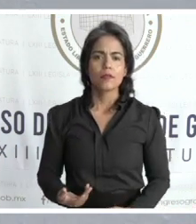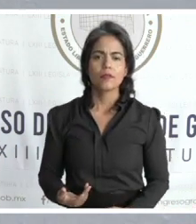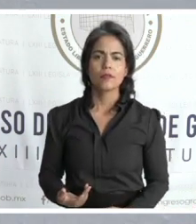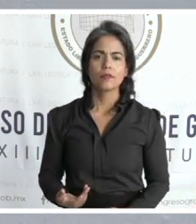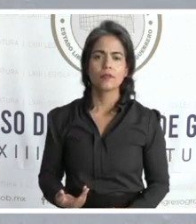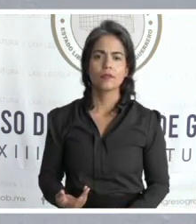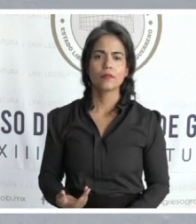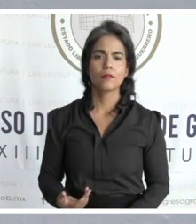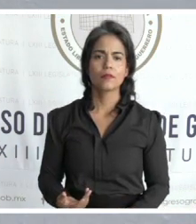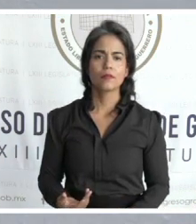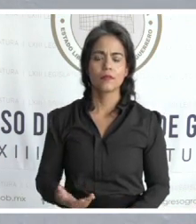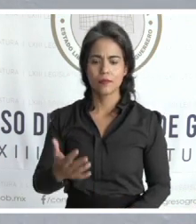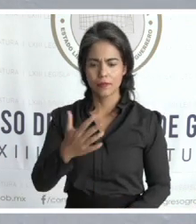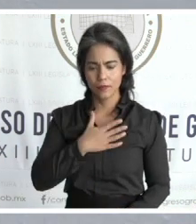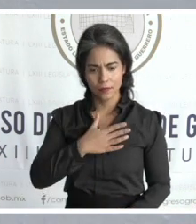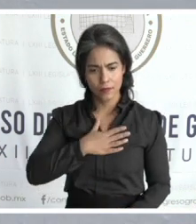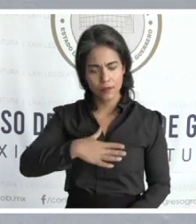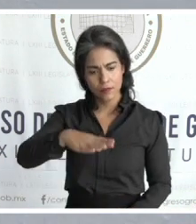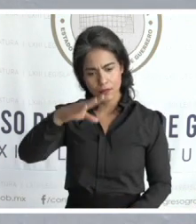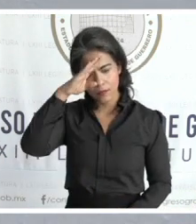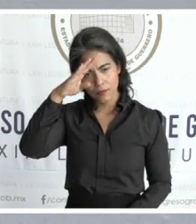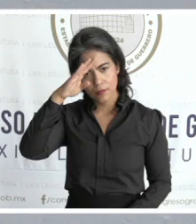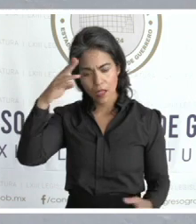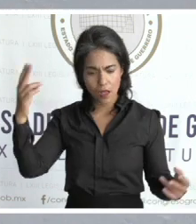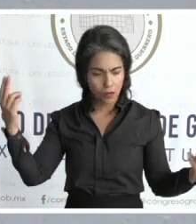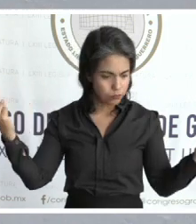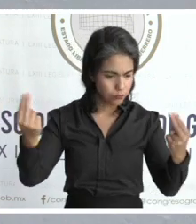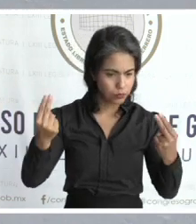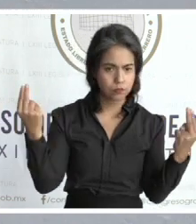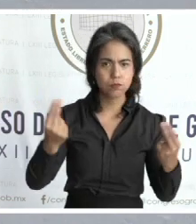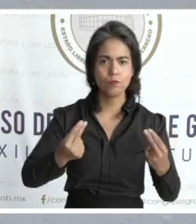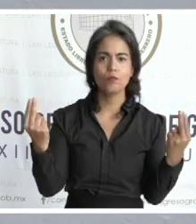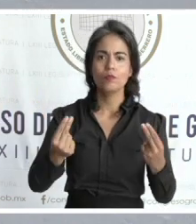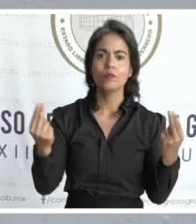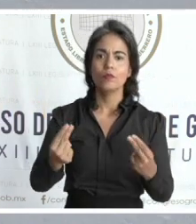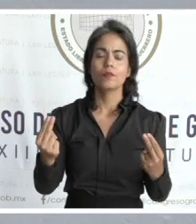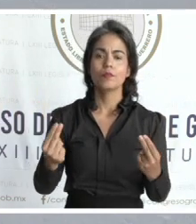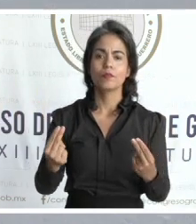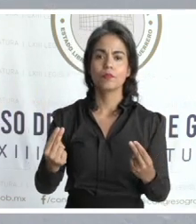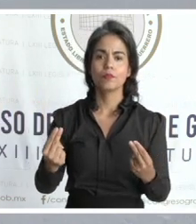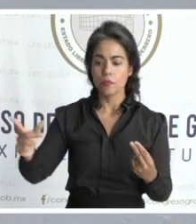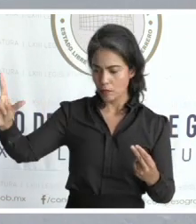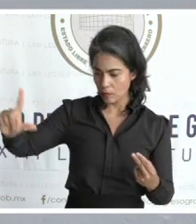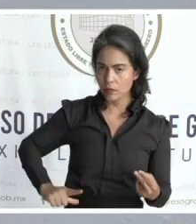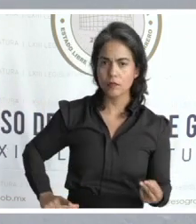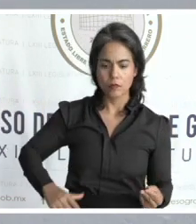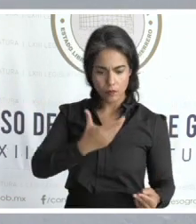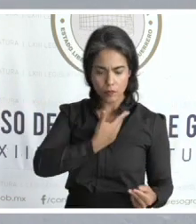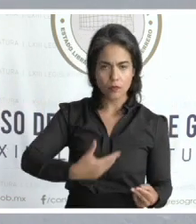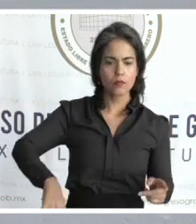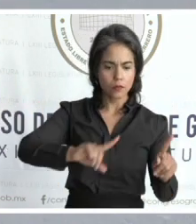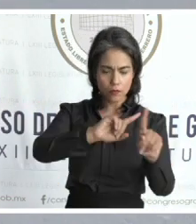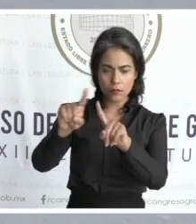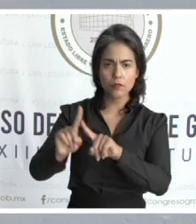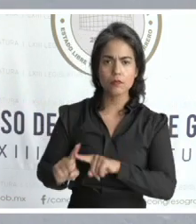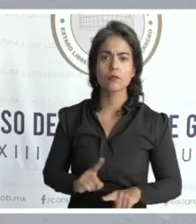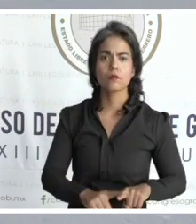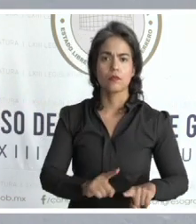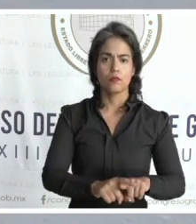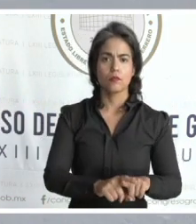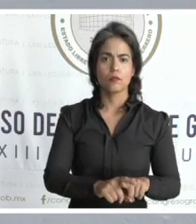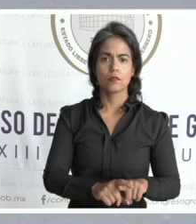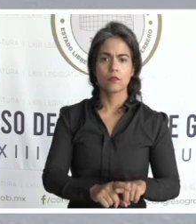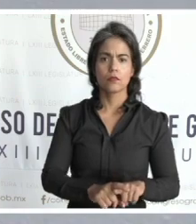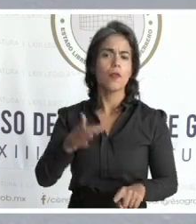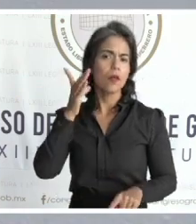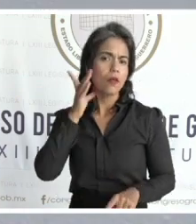Este caso me lleva a considerar que es urgente que los diversos poderes del Estado trabajemos en conjunto